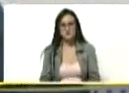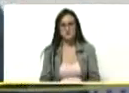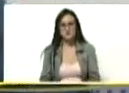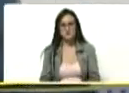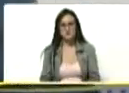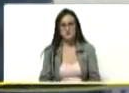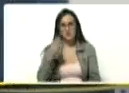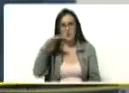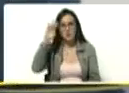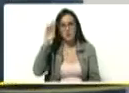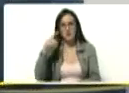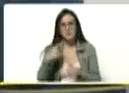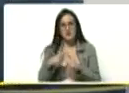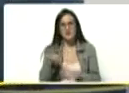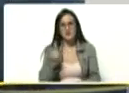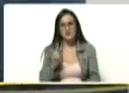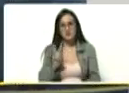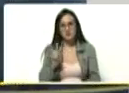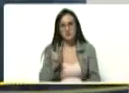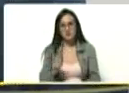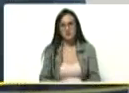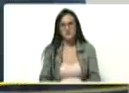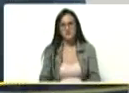Cuba y Venezuela,